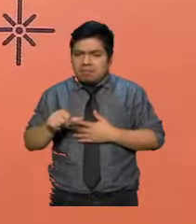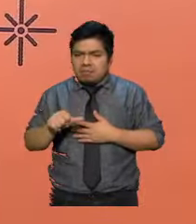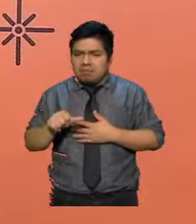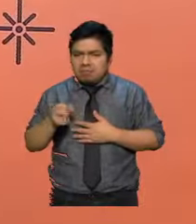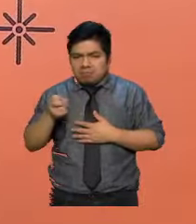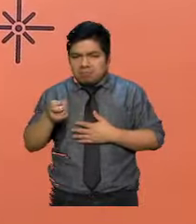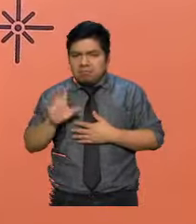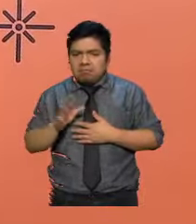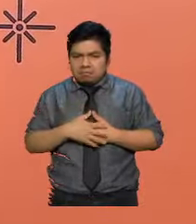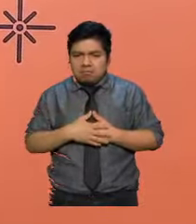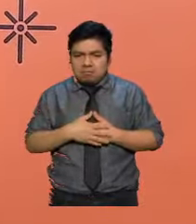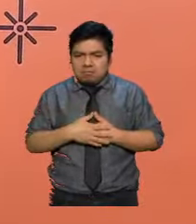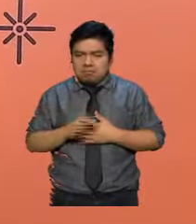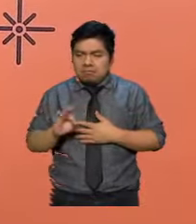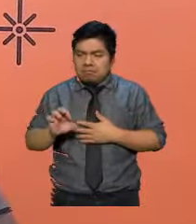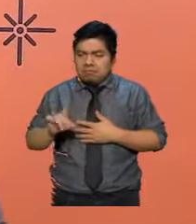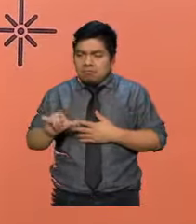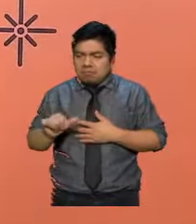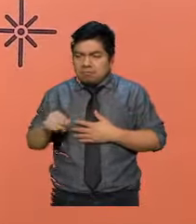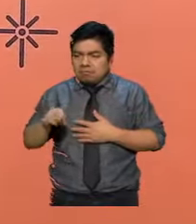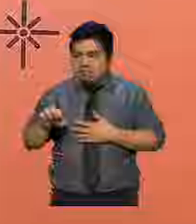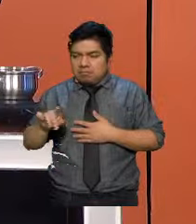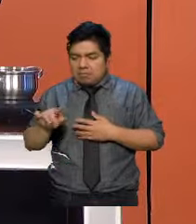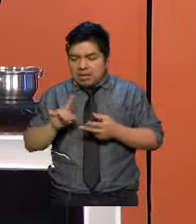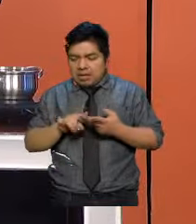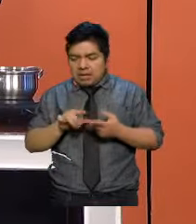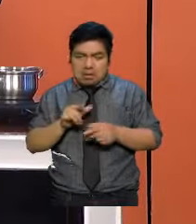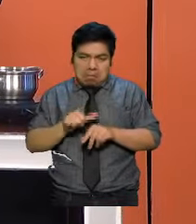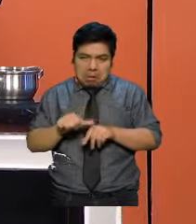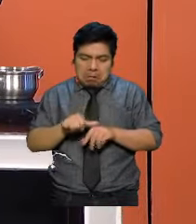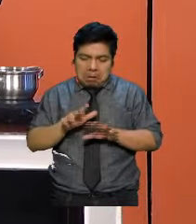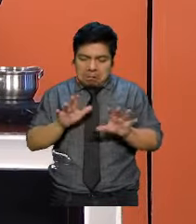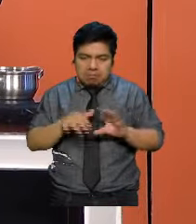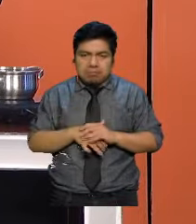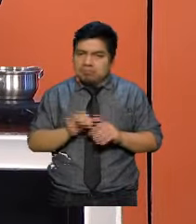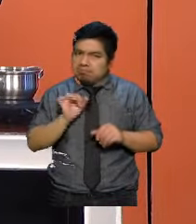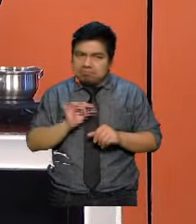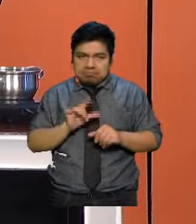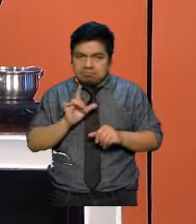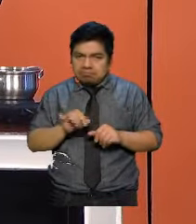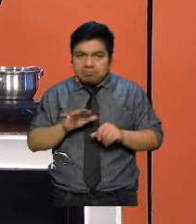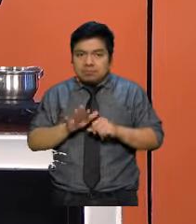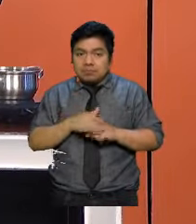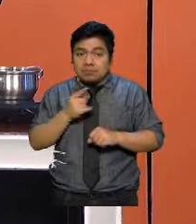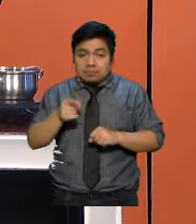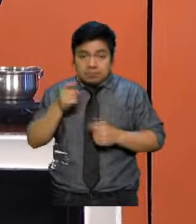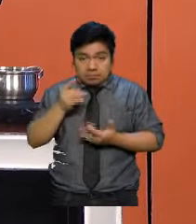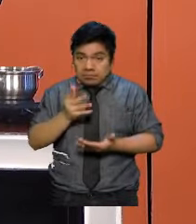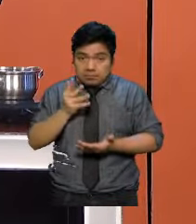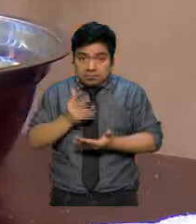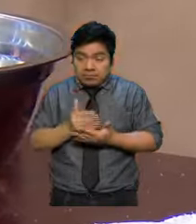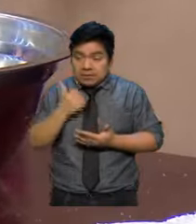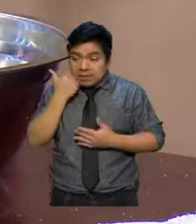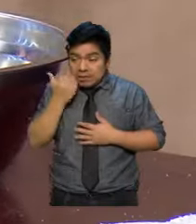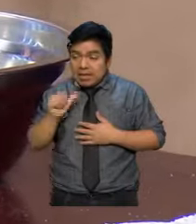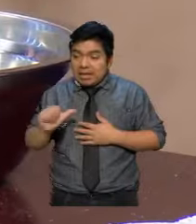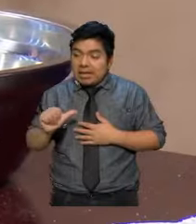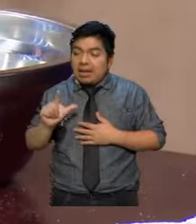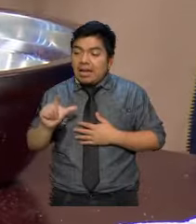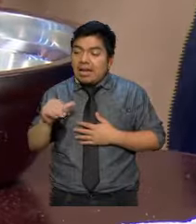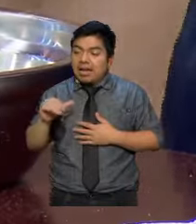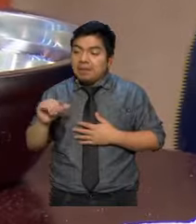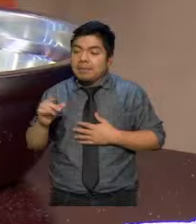Esa. Es la fécula de maíz. Hay fécula de papa también. Lo hacen la misma función porque lo único que queremos es el almidón. Ah.